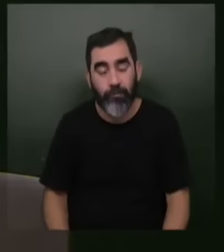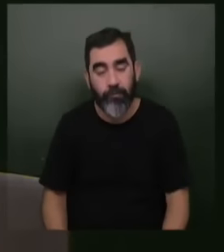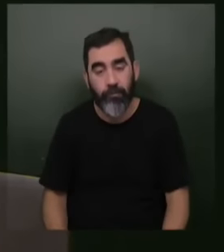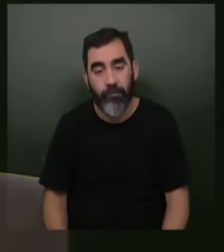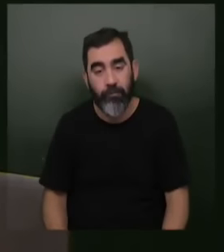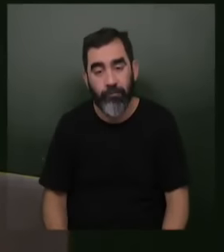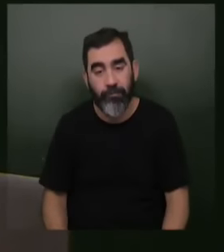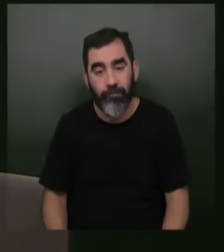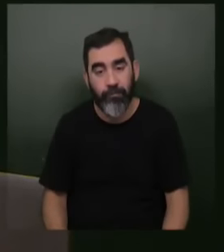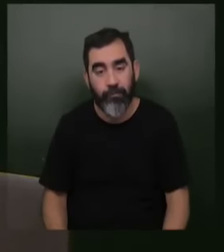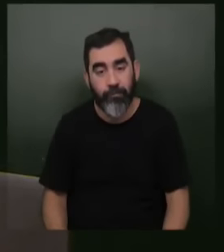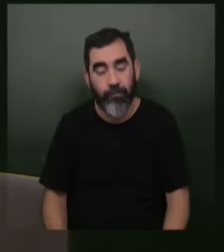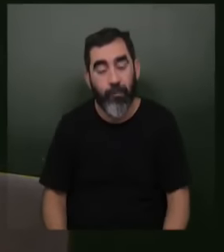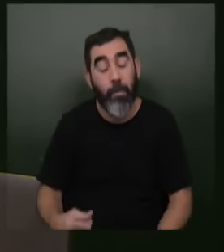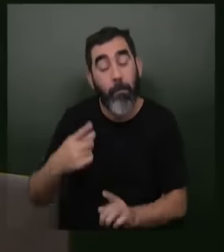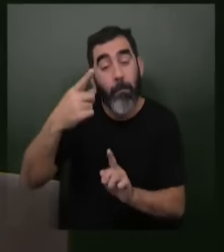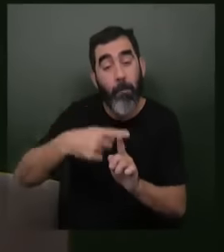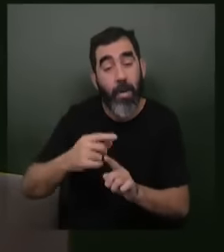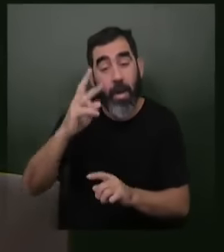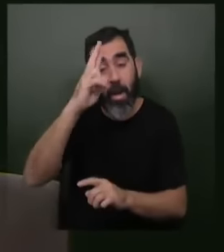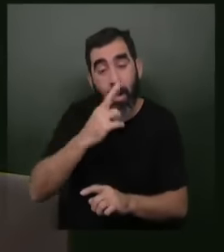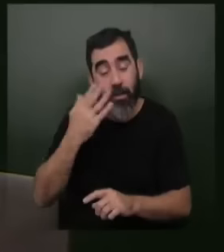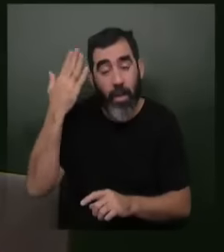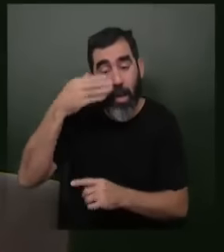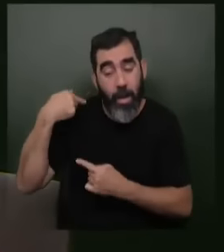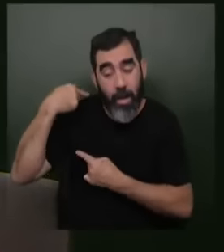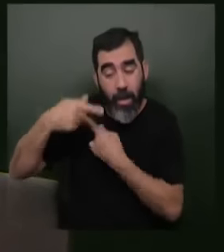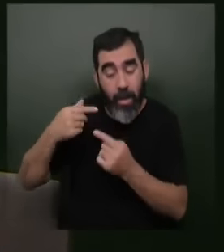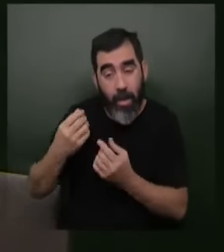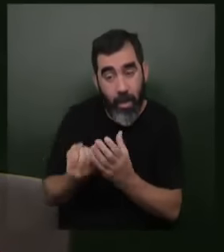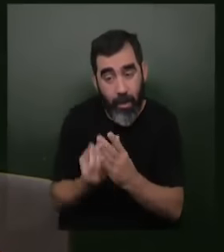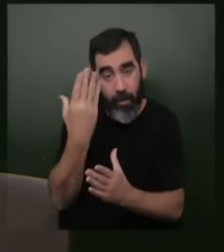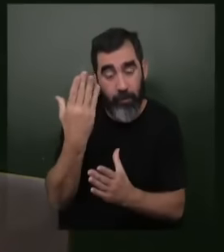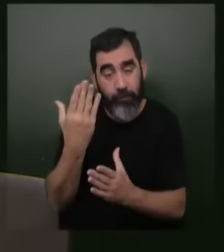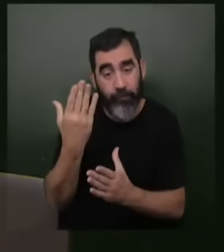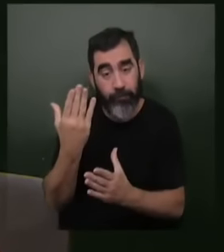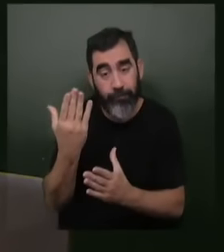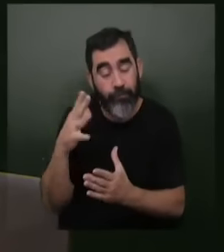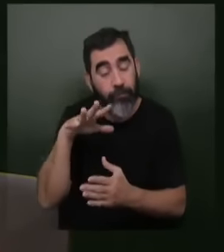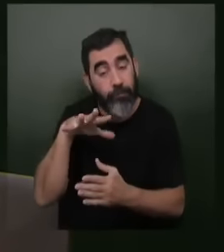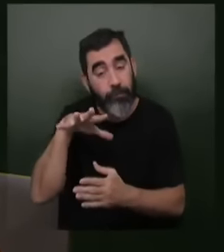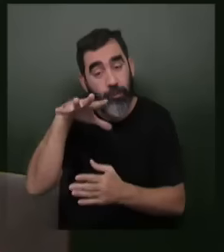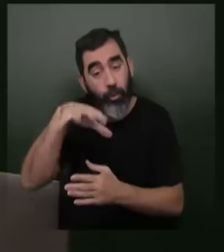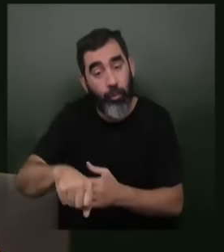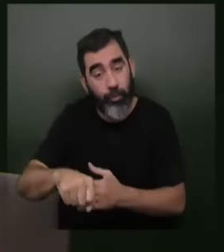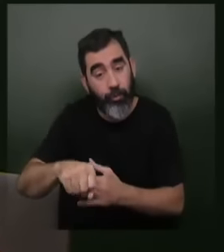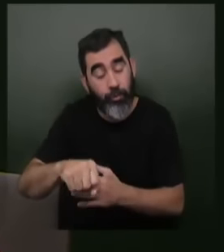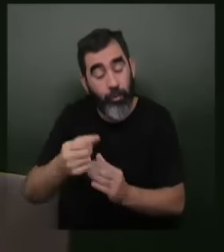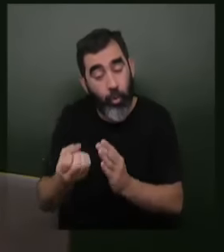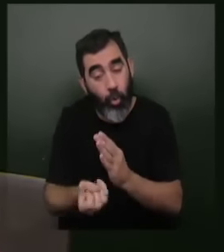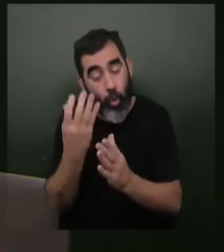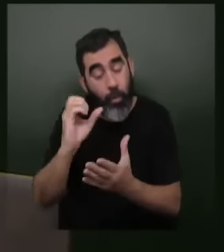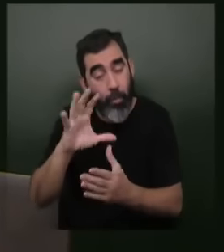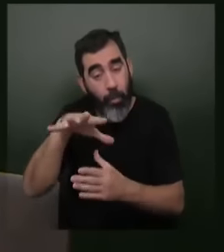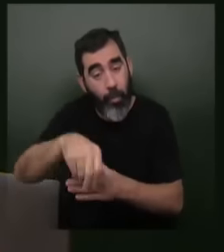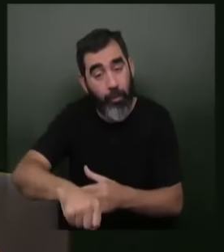cuando se estableció el mes de la afrodescendencia eh era con el compromiso de o renovar el compromiso